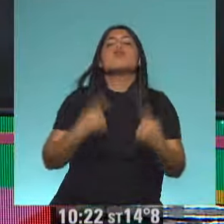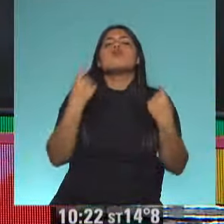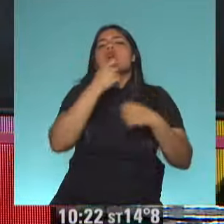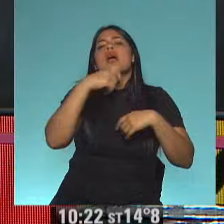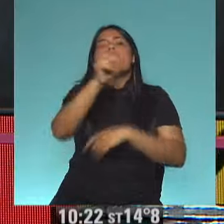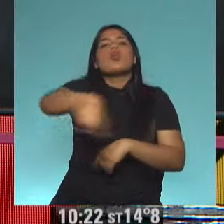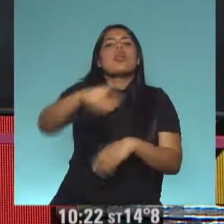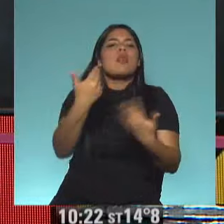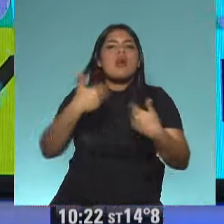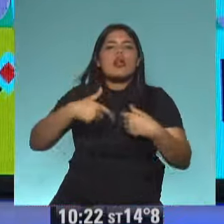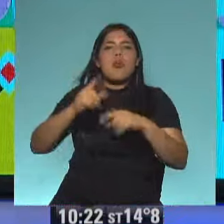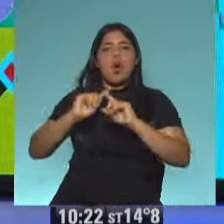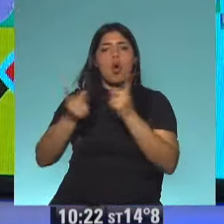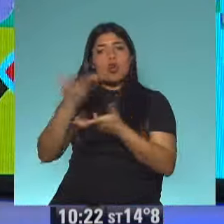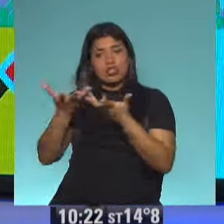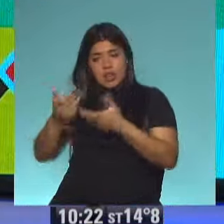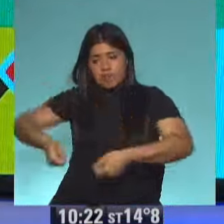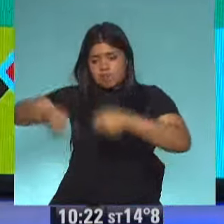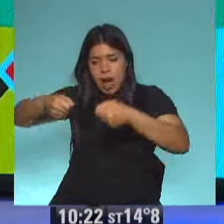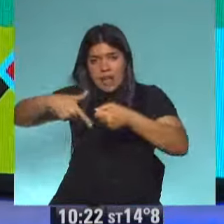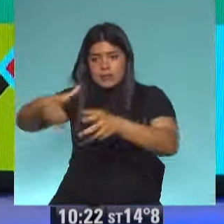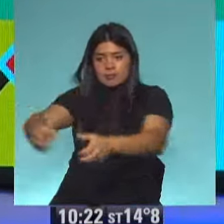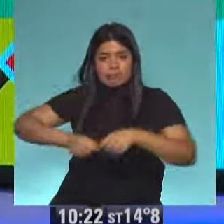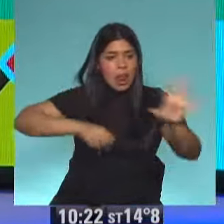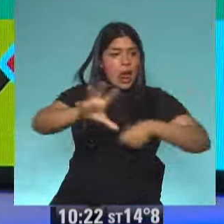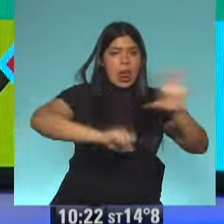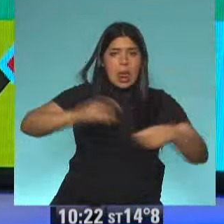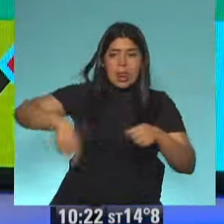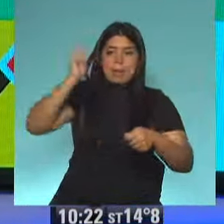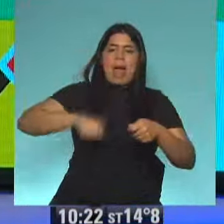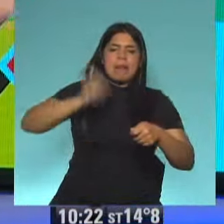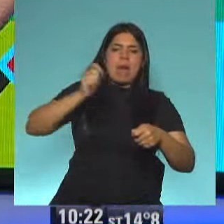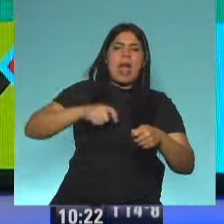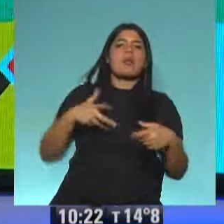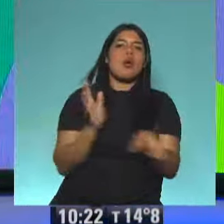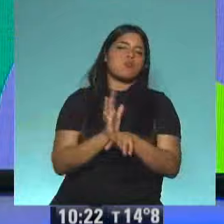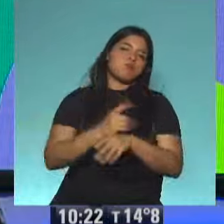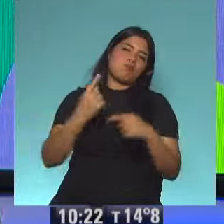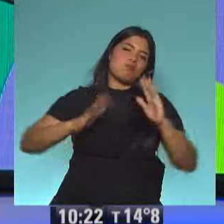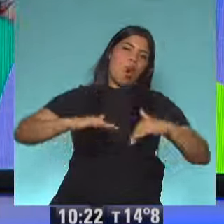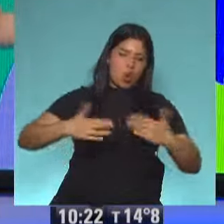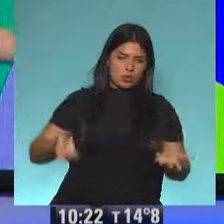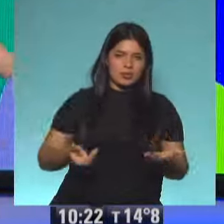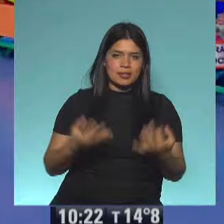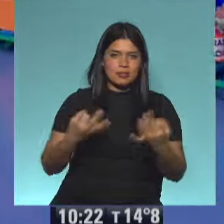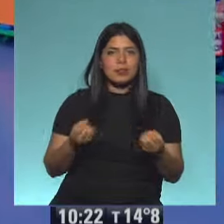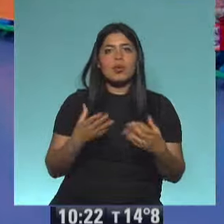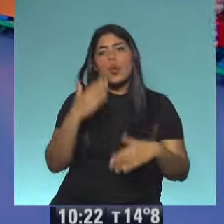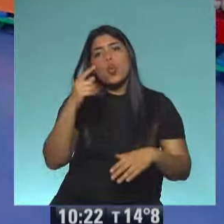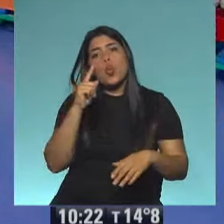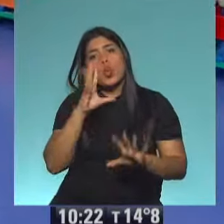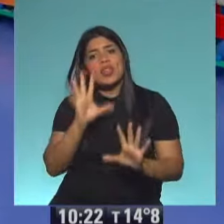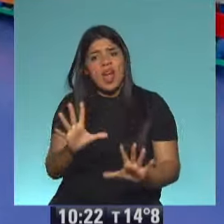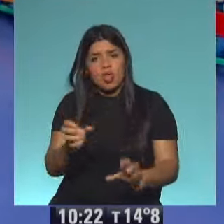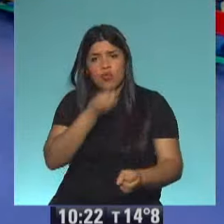cacerola. Recipientes. Los chicos son especialistas. Valdes. Todo eso. Bueno. Tenés cuidado que se cayeron las flores de Maga. Ah,